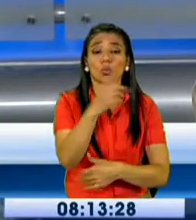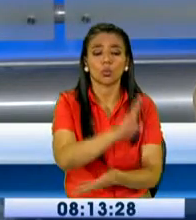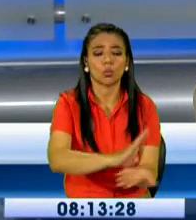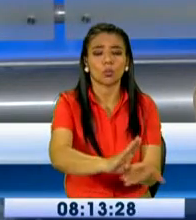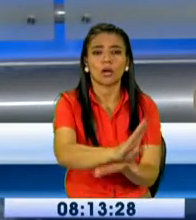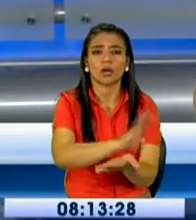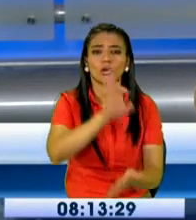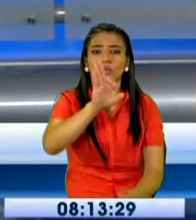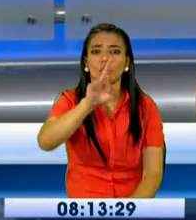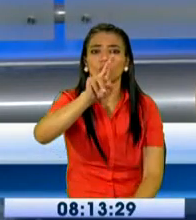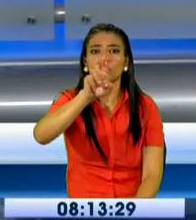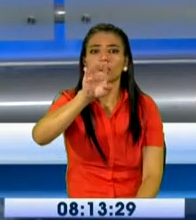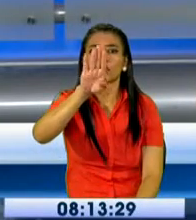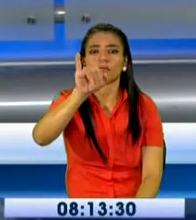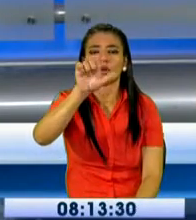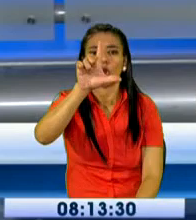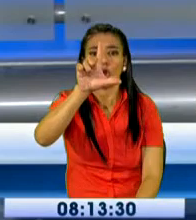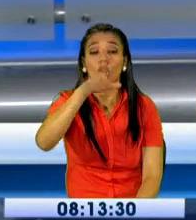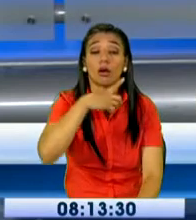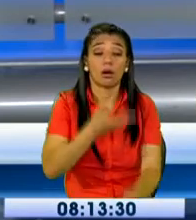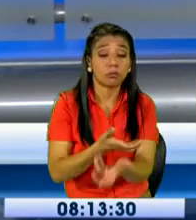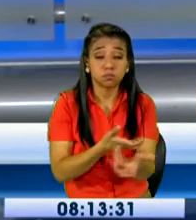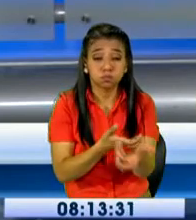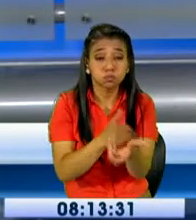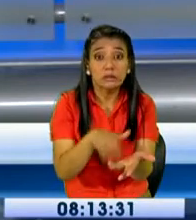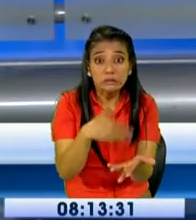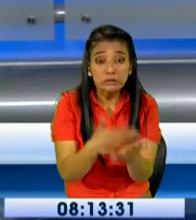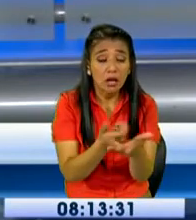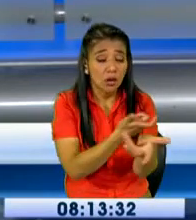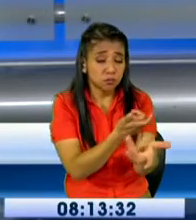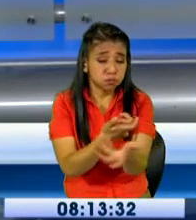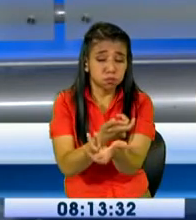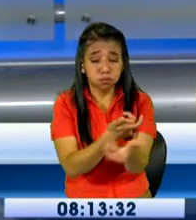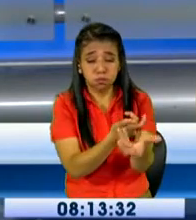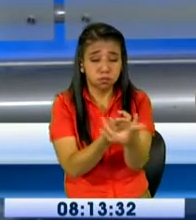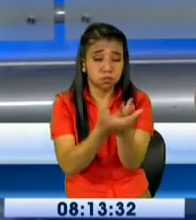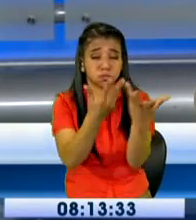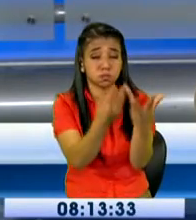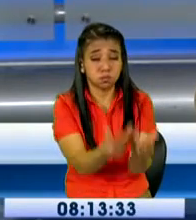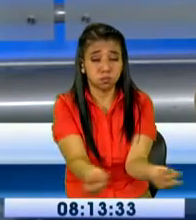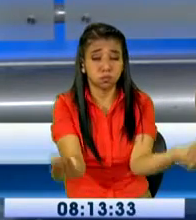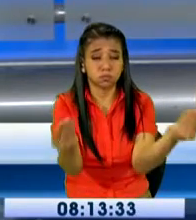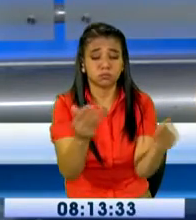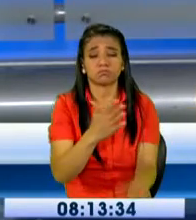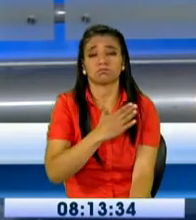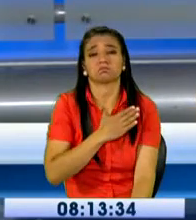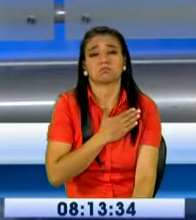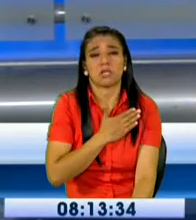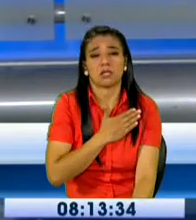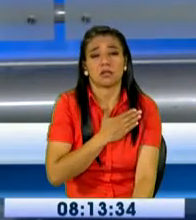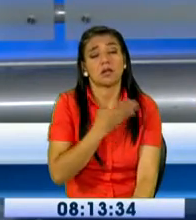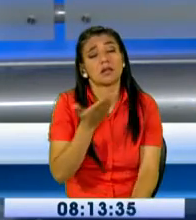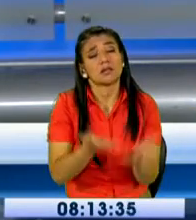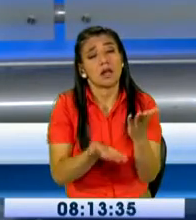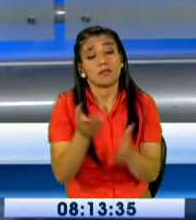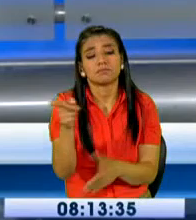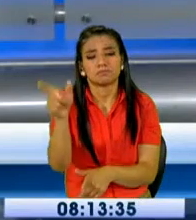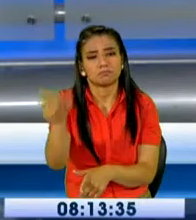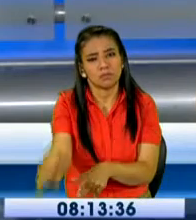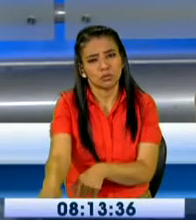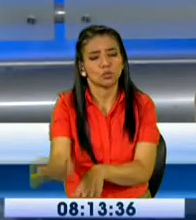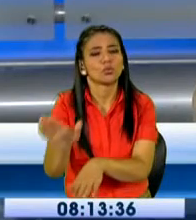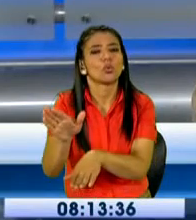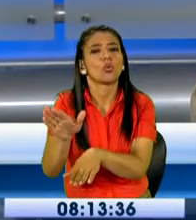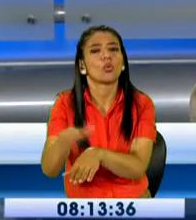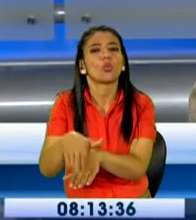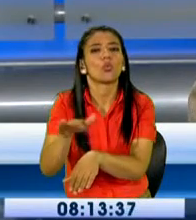de El Trébol. Los bomberos llegaron para el sitio a sofocar como de costumbre y lo lamentable. Se presume que este fue provocado